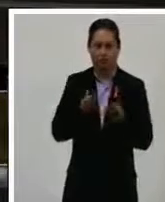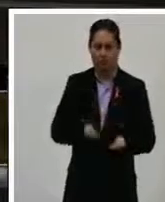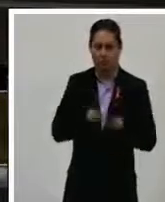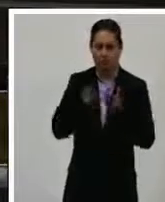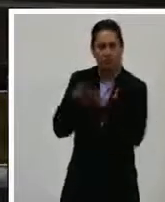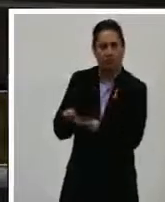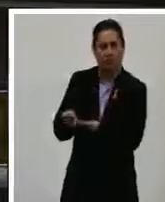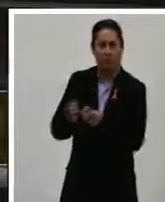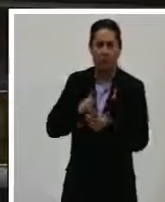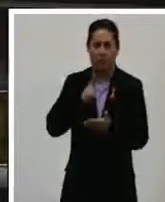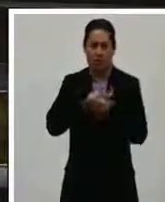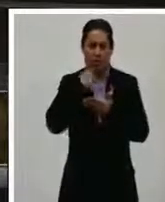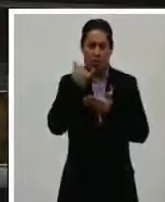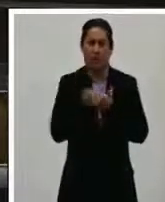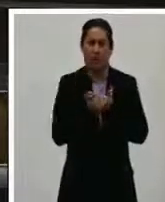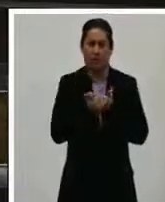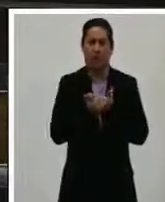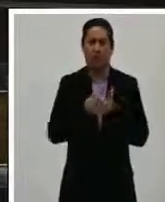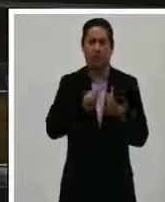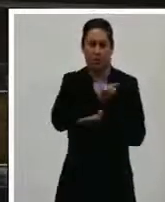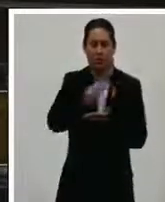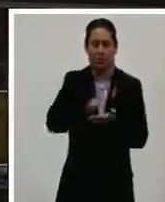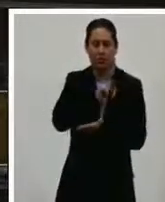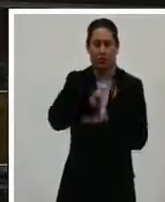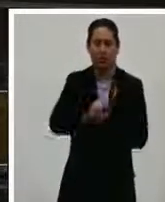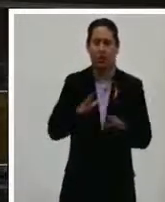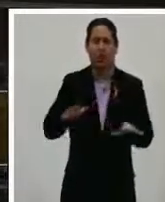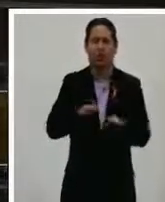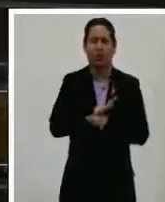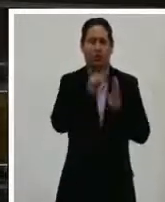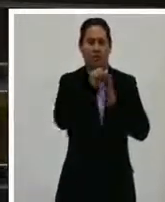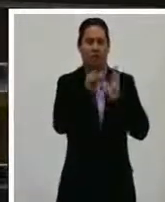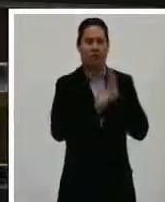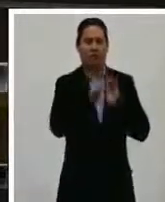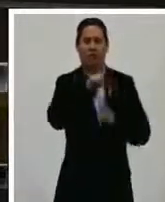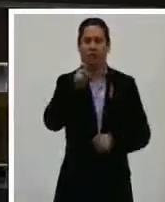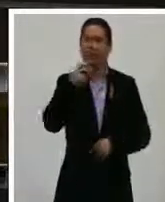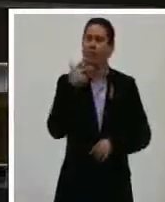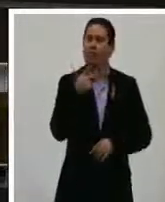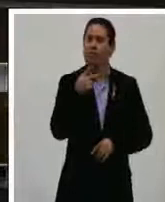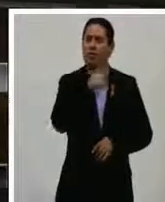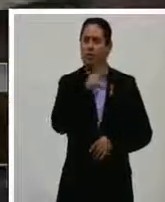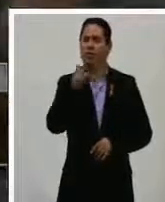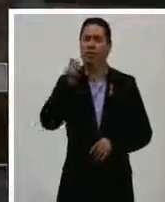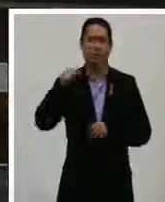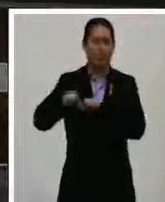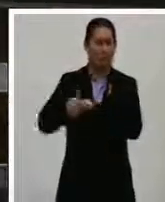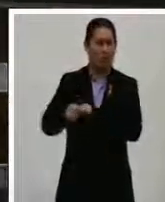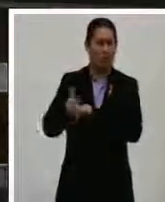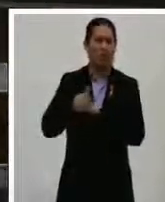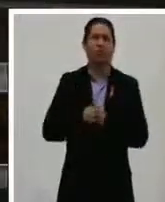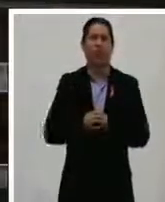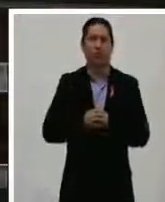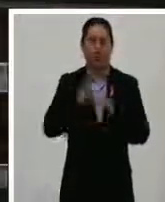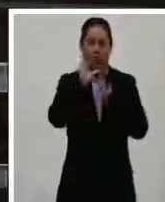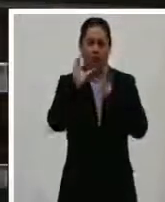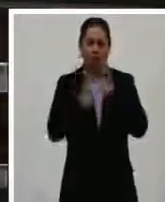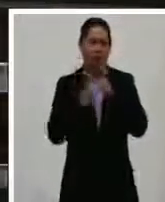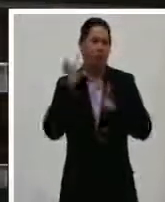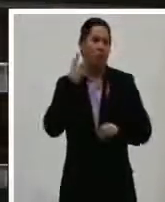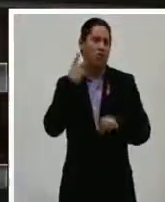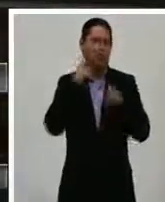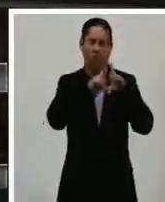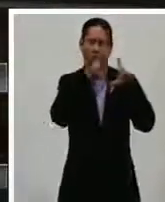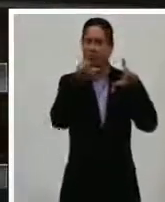que contiene proyecto de decreto por el que se reforman los artículos 108 y 111 de la constitución política